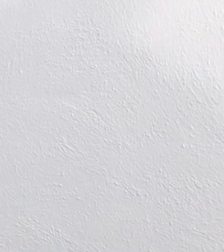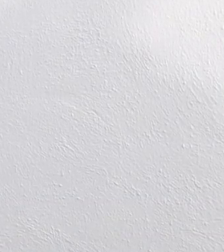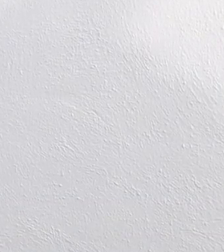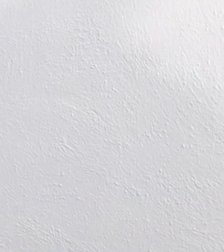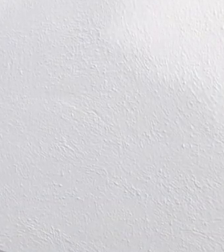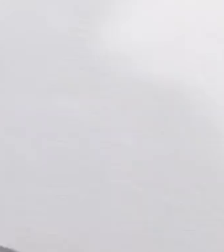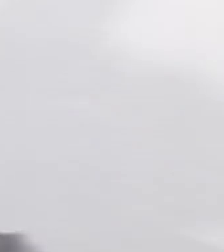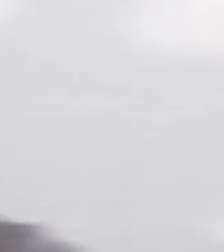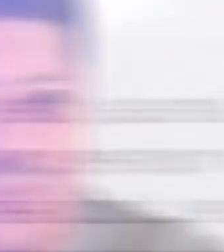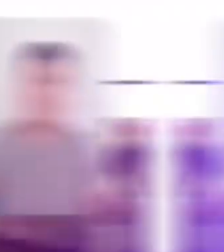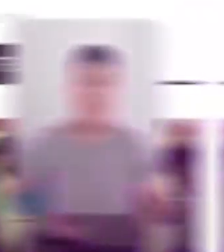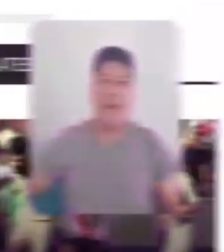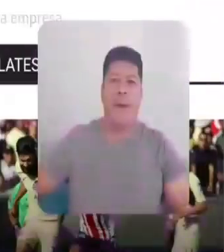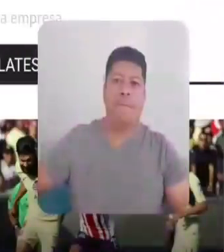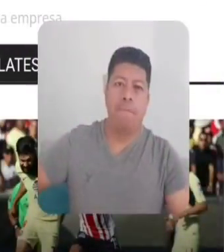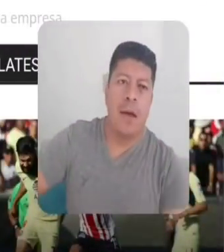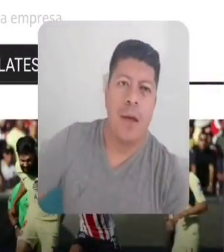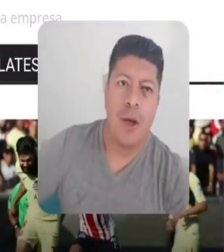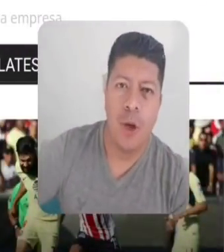salud.